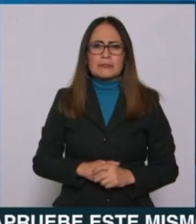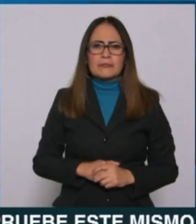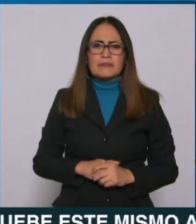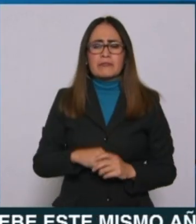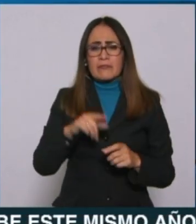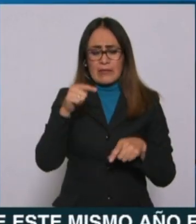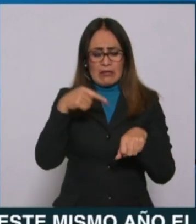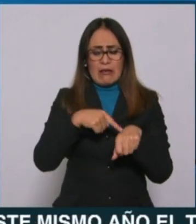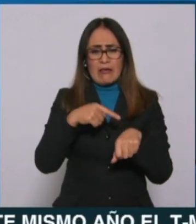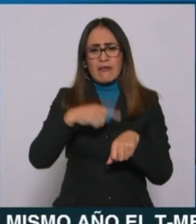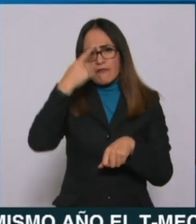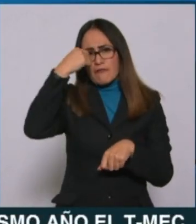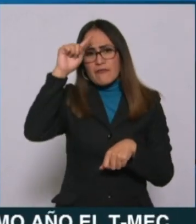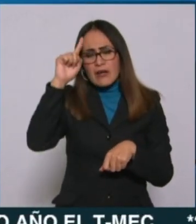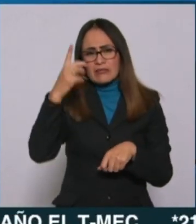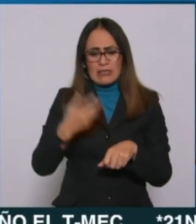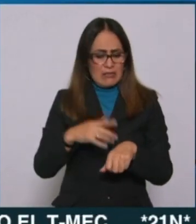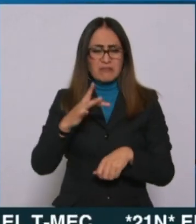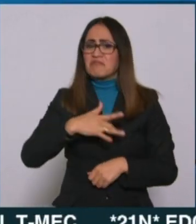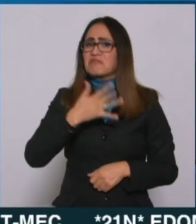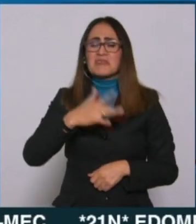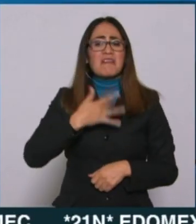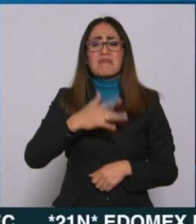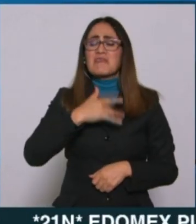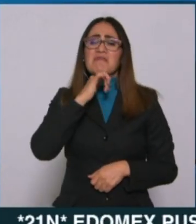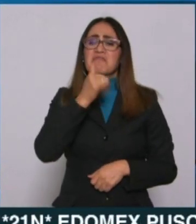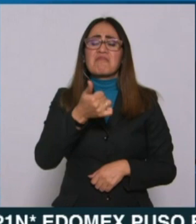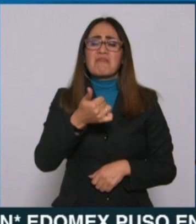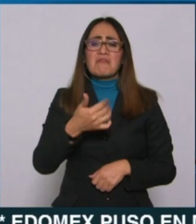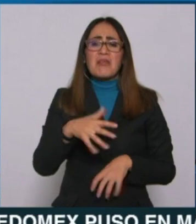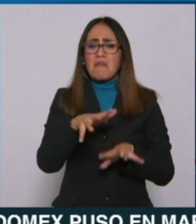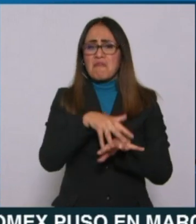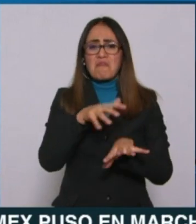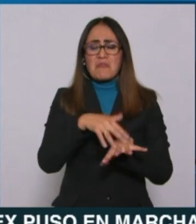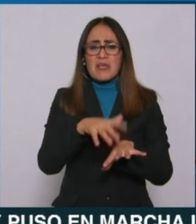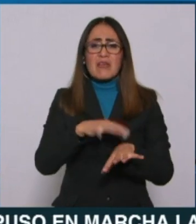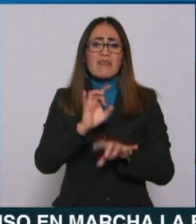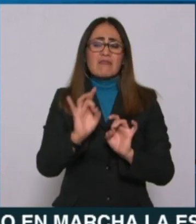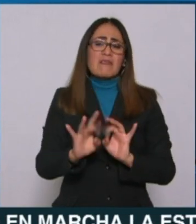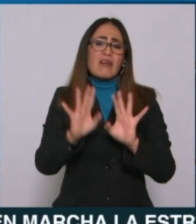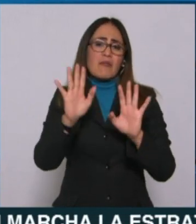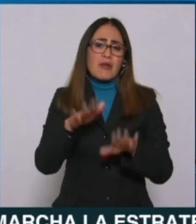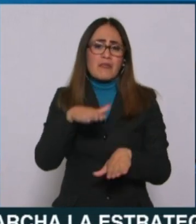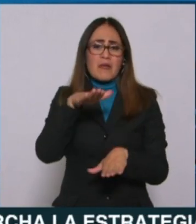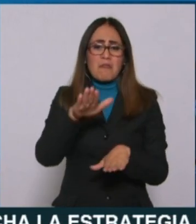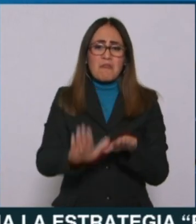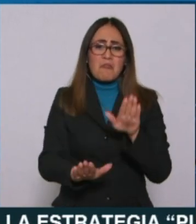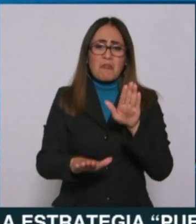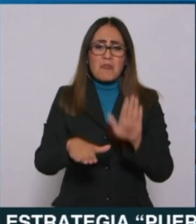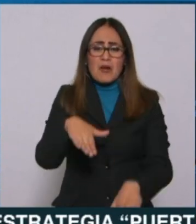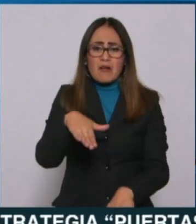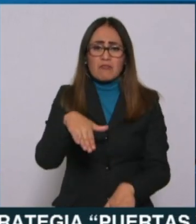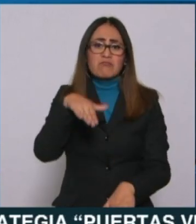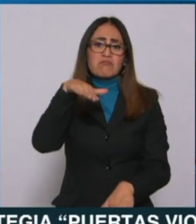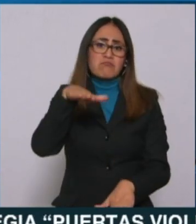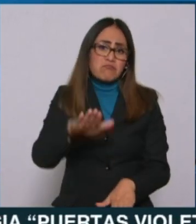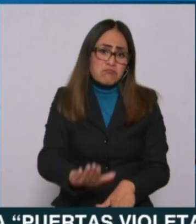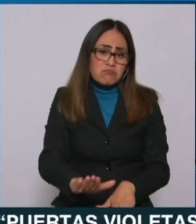Una fácil es como se ha perdido la sensibilidad, pues se pisa, se traumatiza al